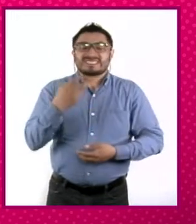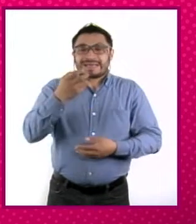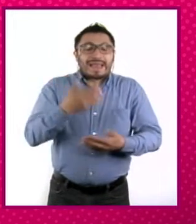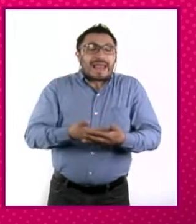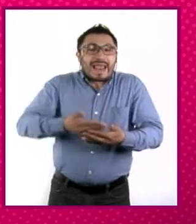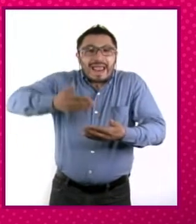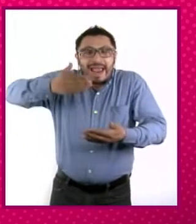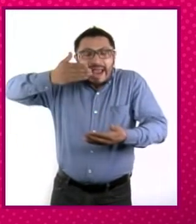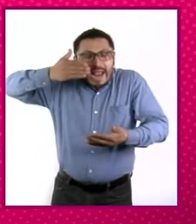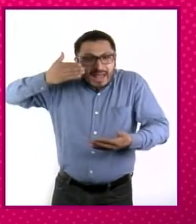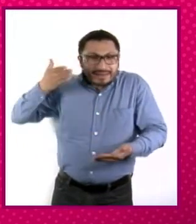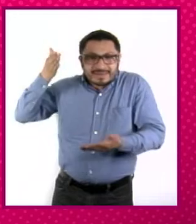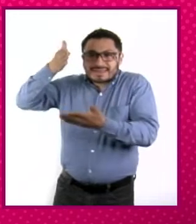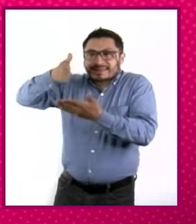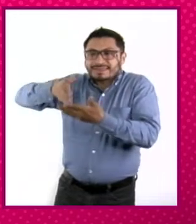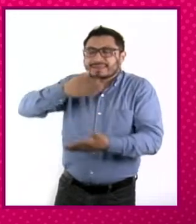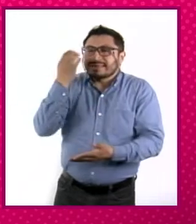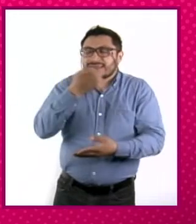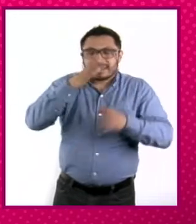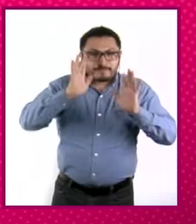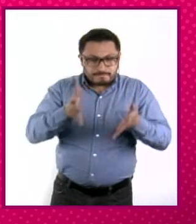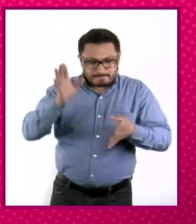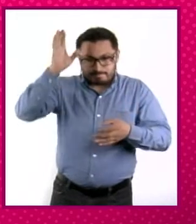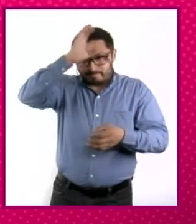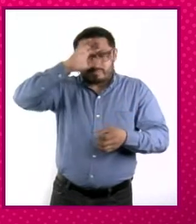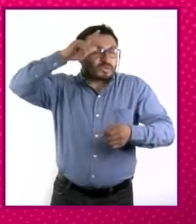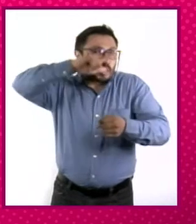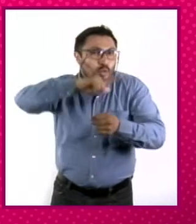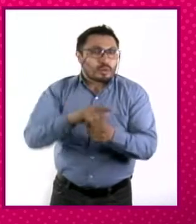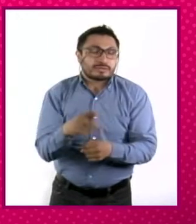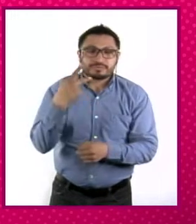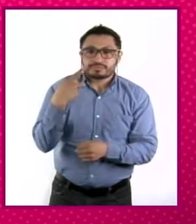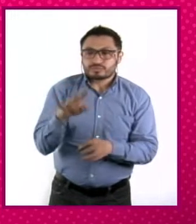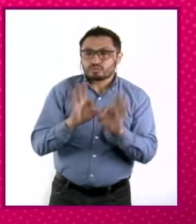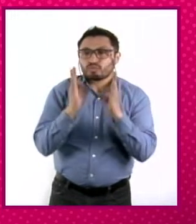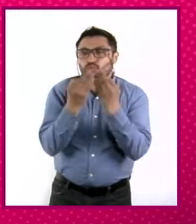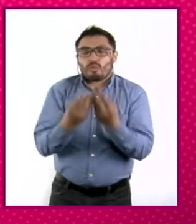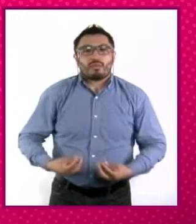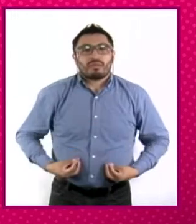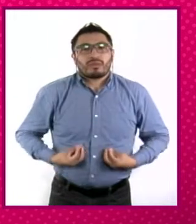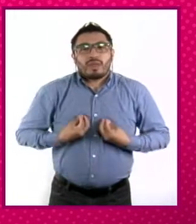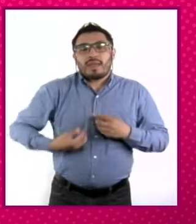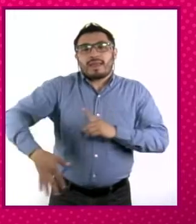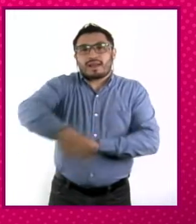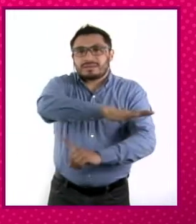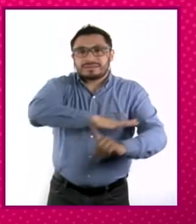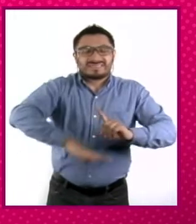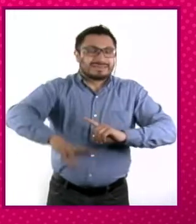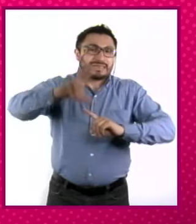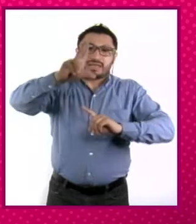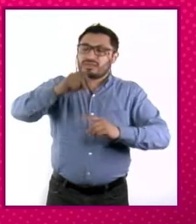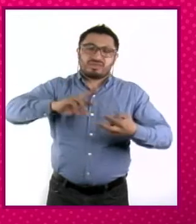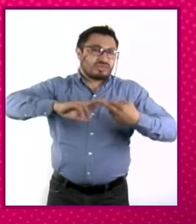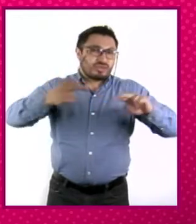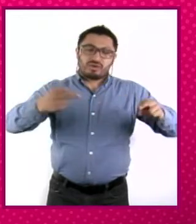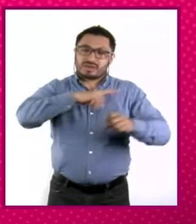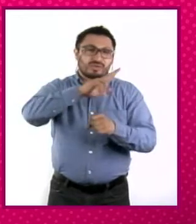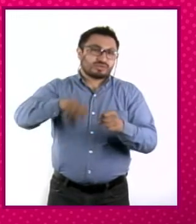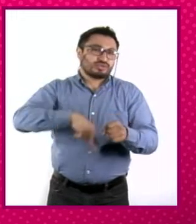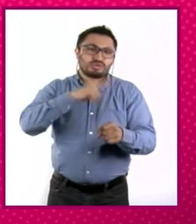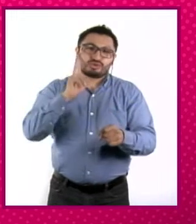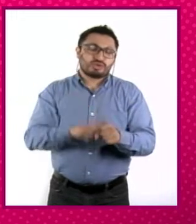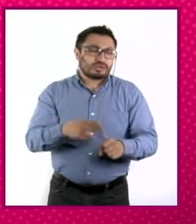península yucateca. A los mayas los llegaron a vender como esclavos a Cuba y a los yaquis los trasladaron en